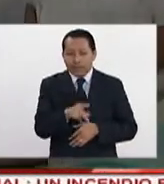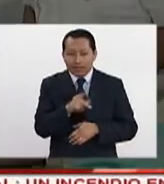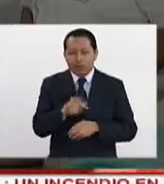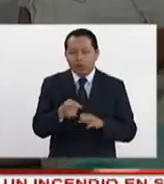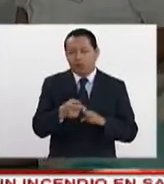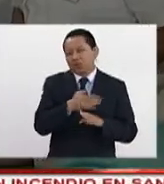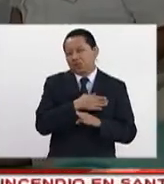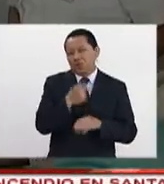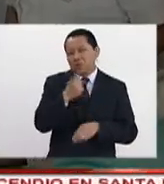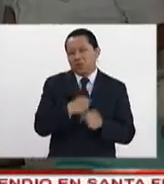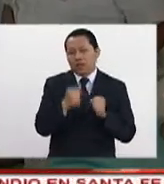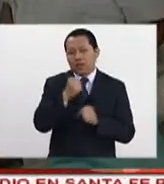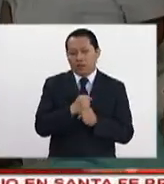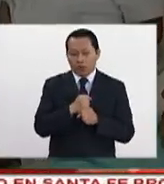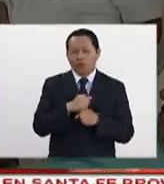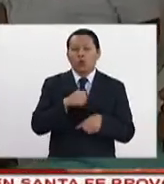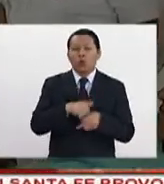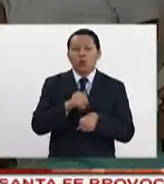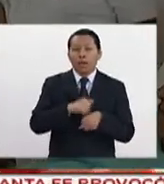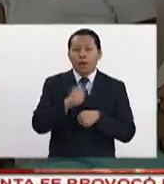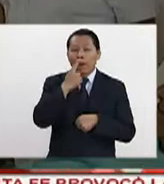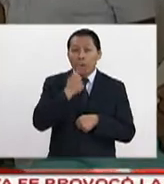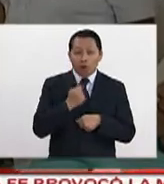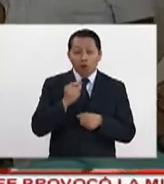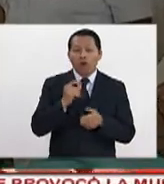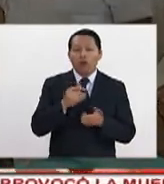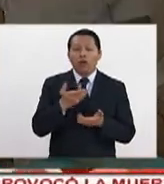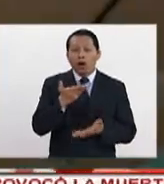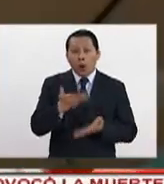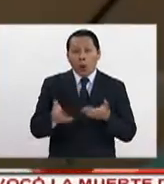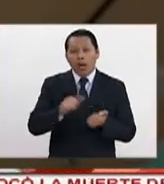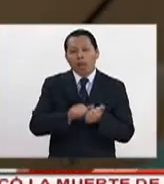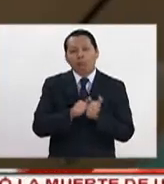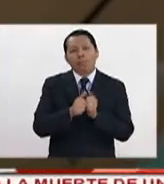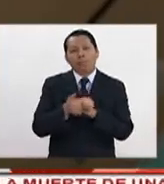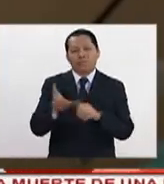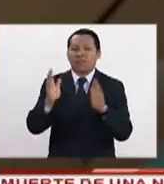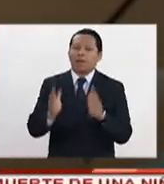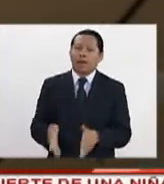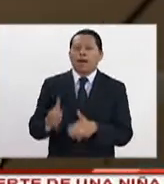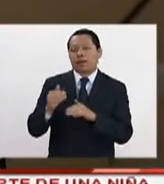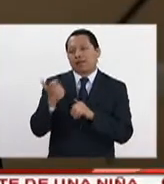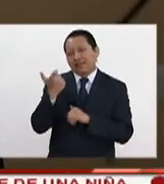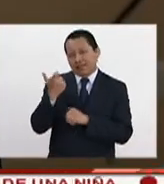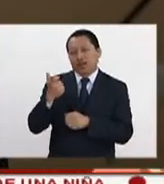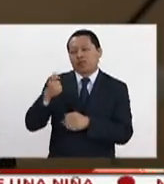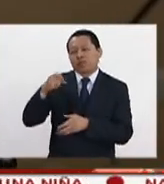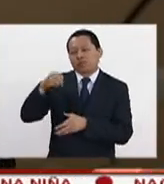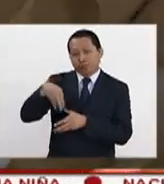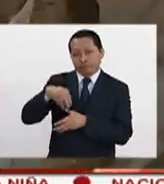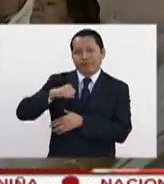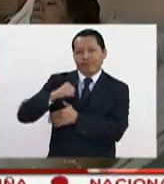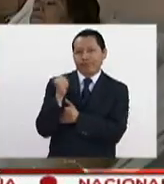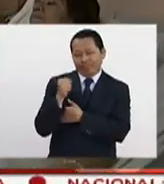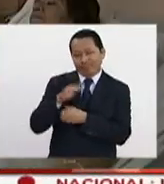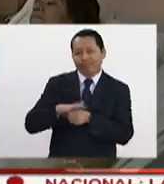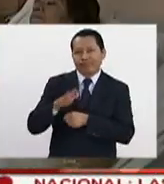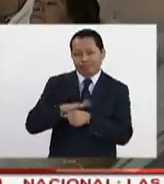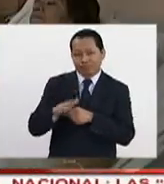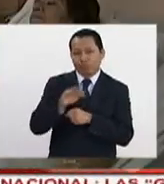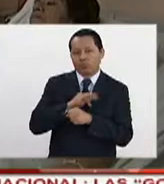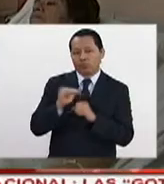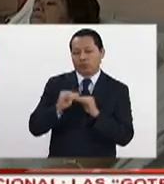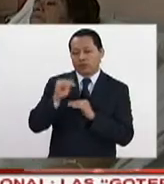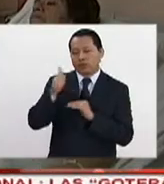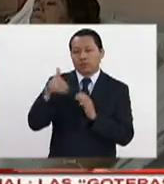año pasado de números rojos a números negros y obtener un superávit financiero por primera vez en muchos años de superior a